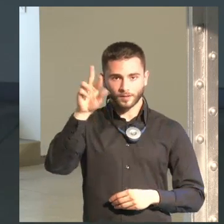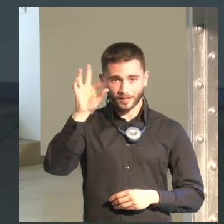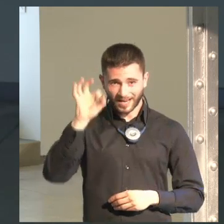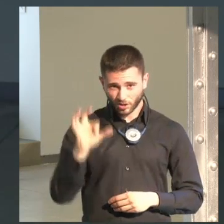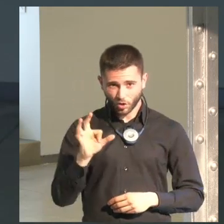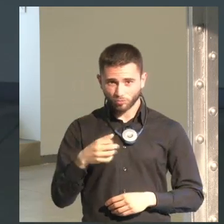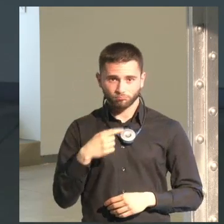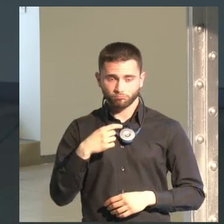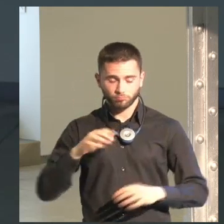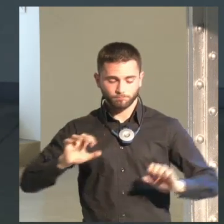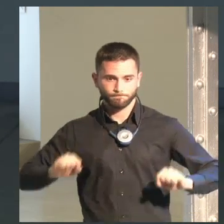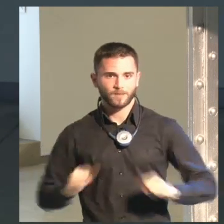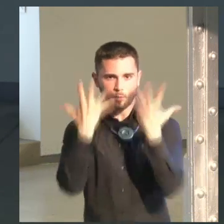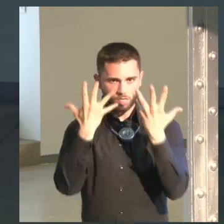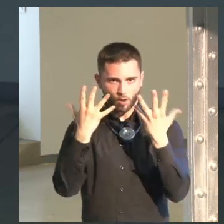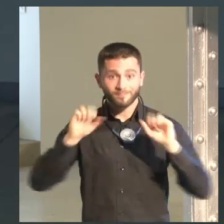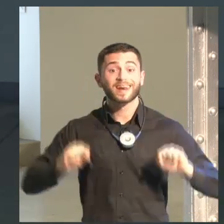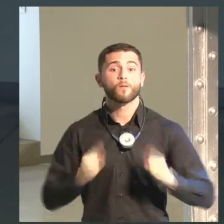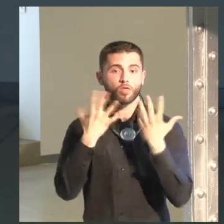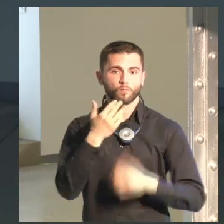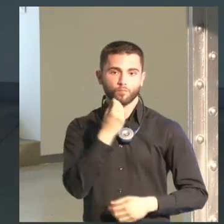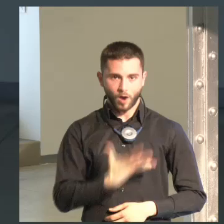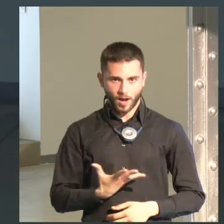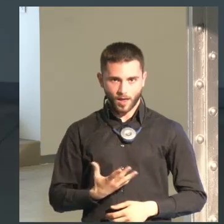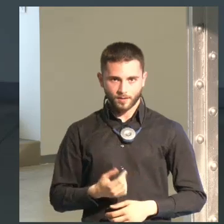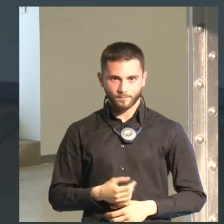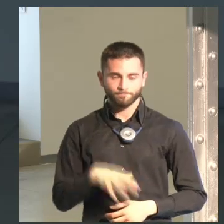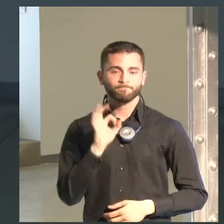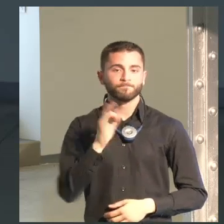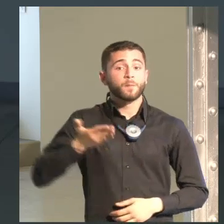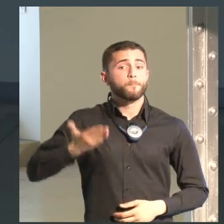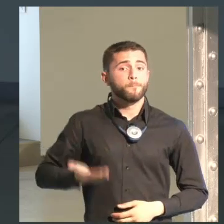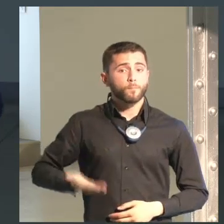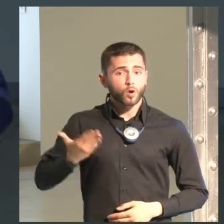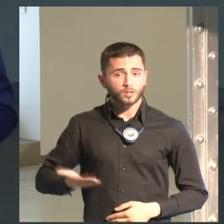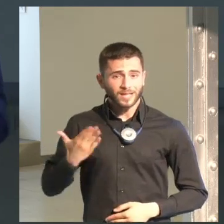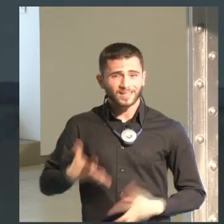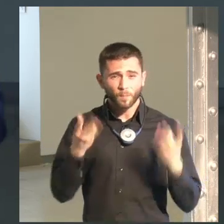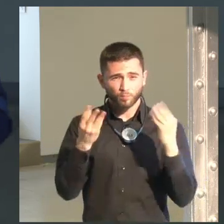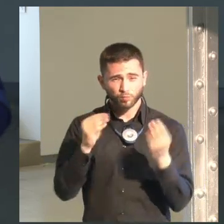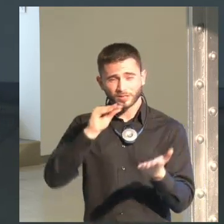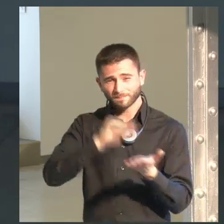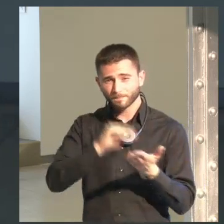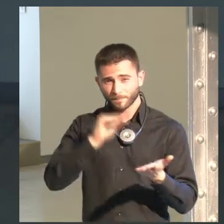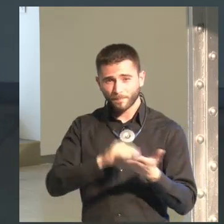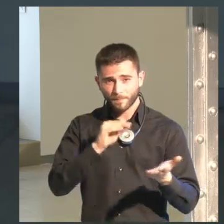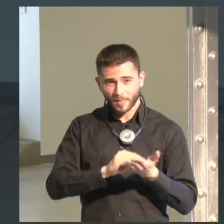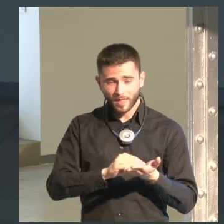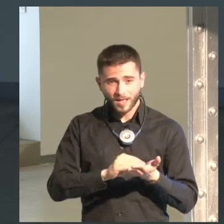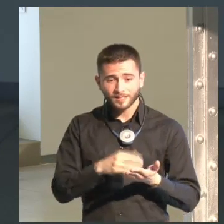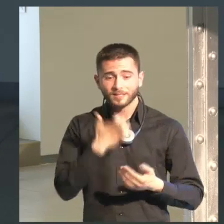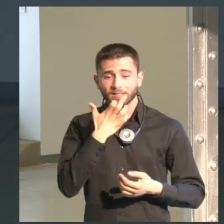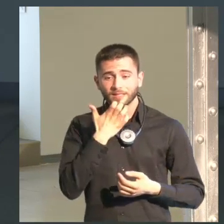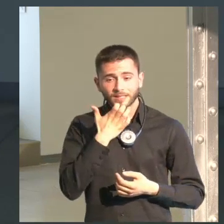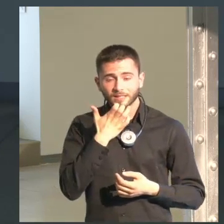una revolución, porque es una revolución buena. Y yo creo que es verdad que es importante muchas veces cuando hablamos